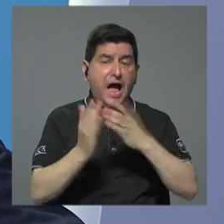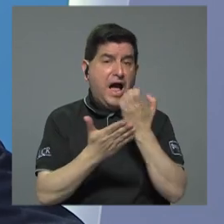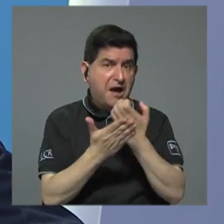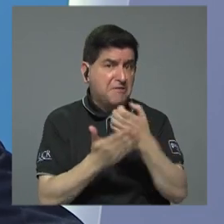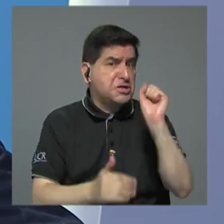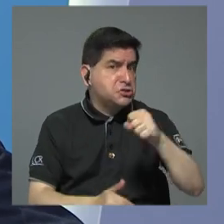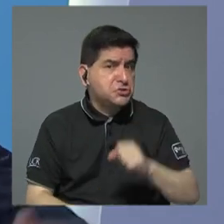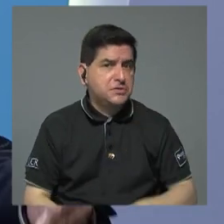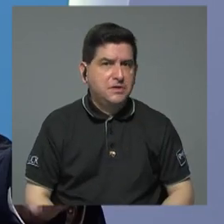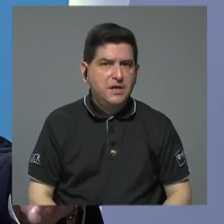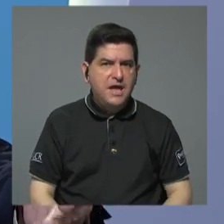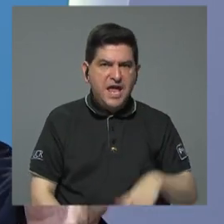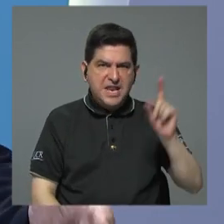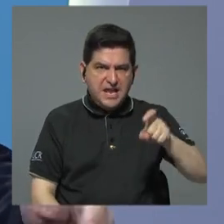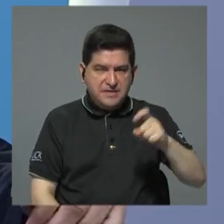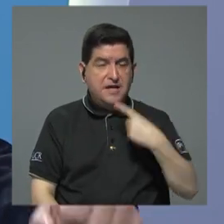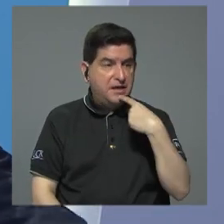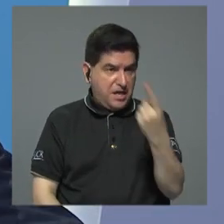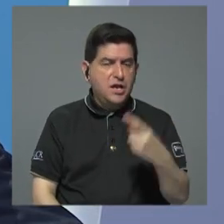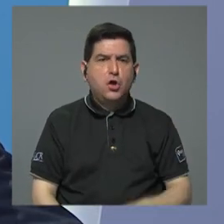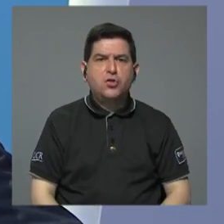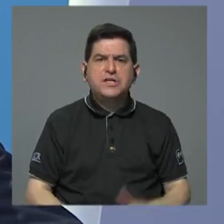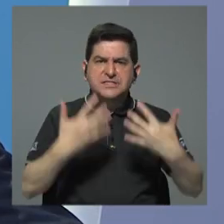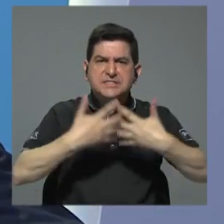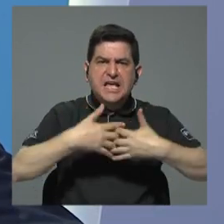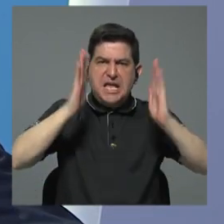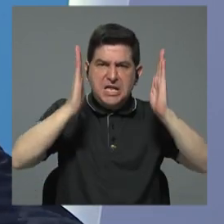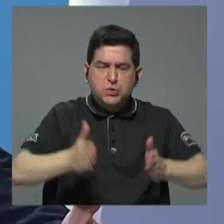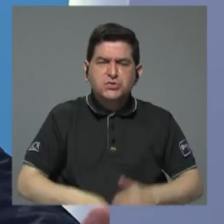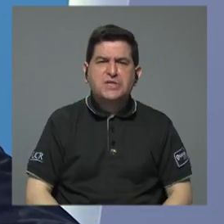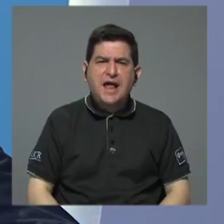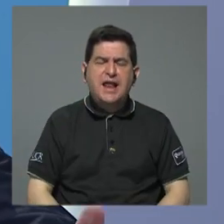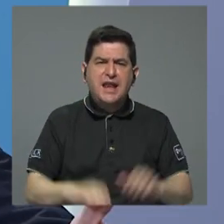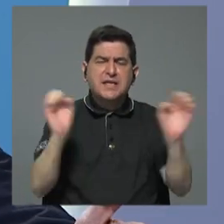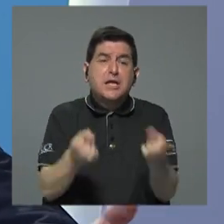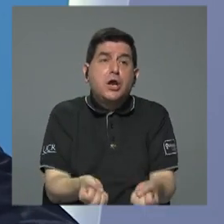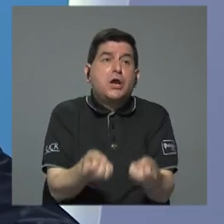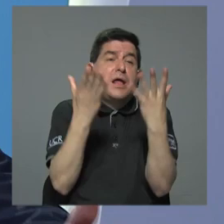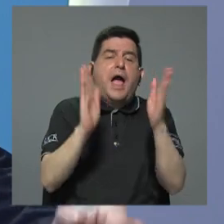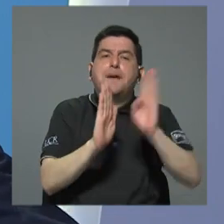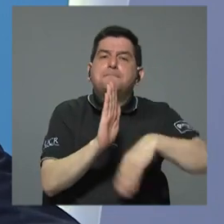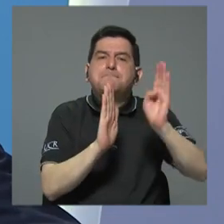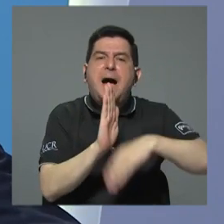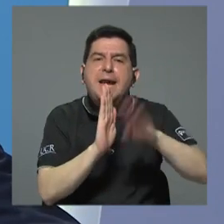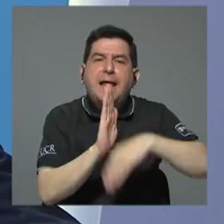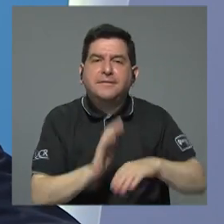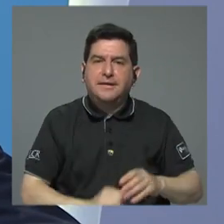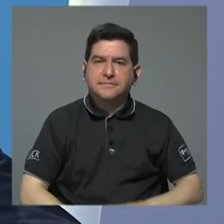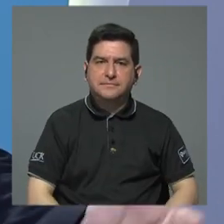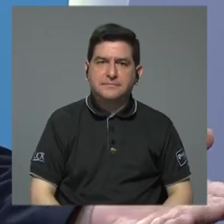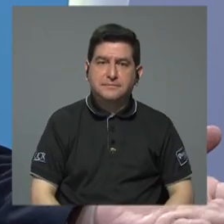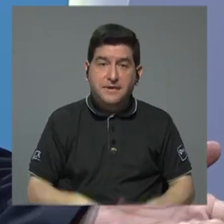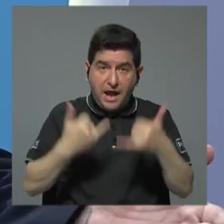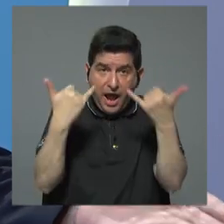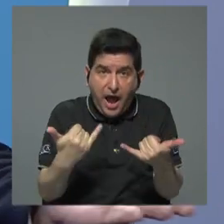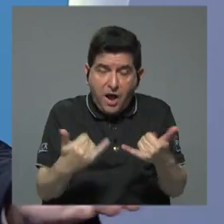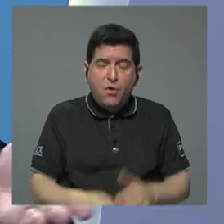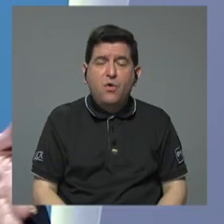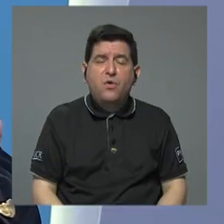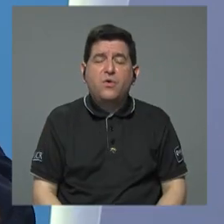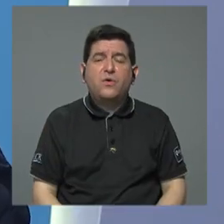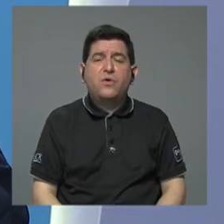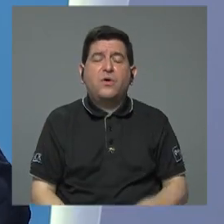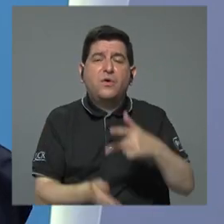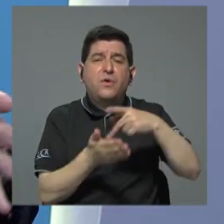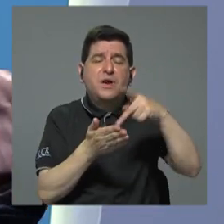economía. Necesitamos, y así lo dicen los industriales, energía abundante y barata. Y entonces, en este momento se subsidia el